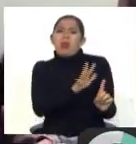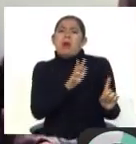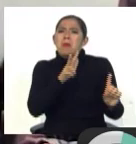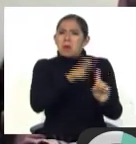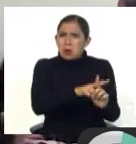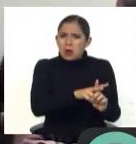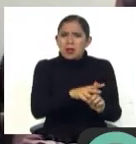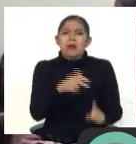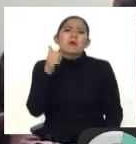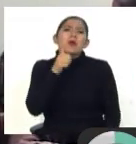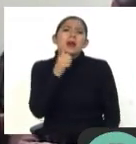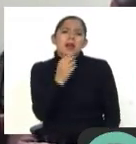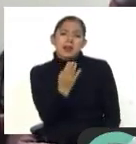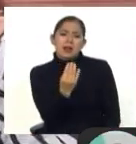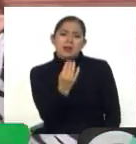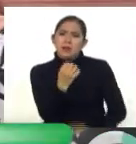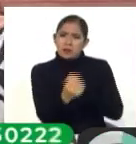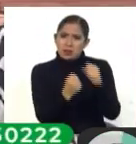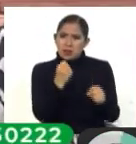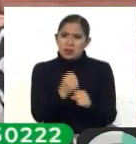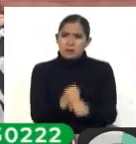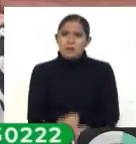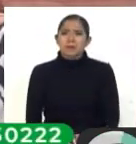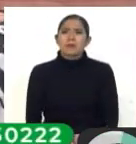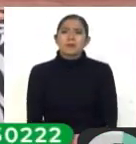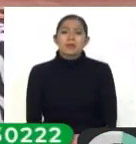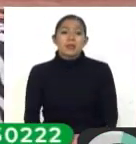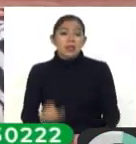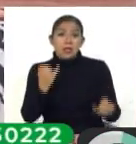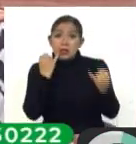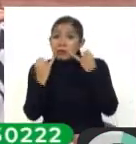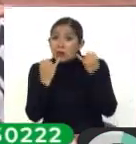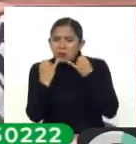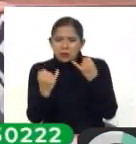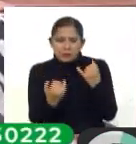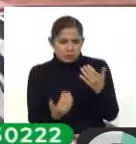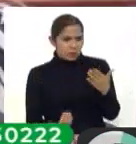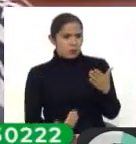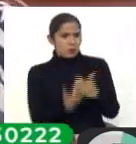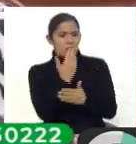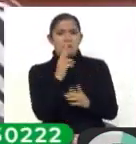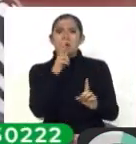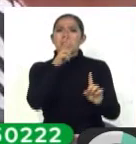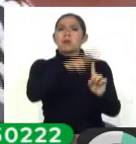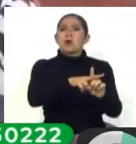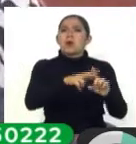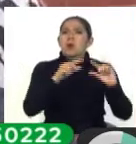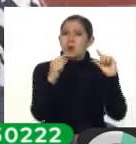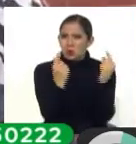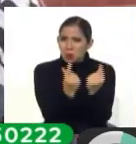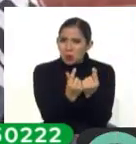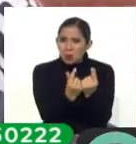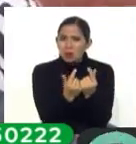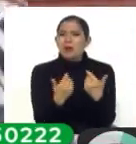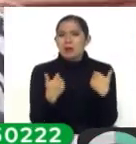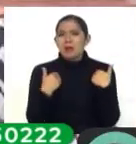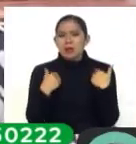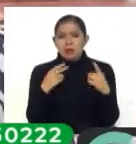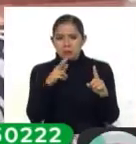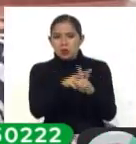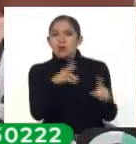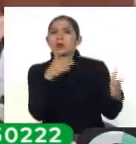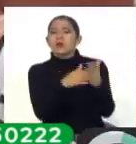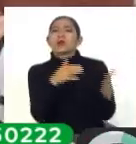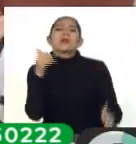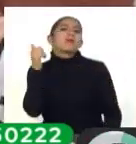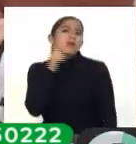sería una menor de 14 años. Hemos reportado una nueva violación grupal que también enmarca dentro de lo que es violencia contra las